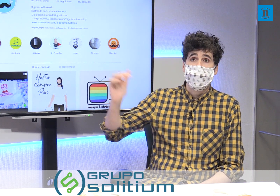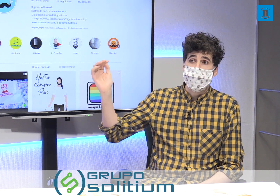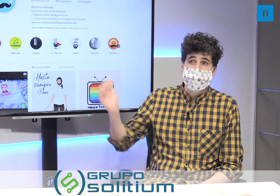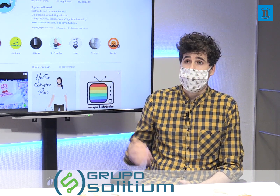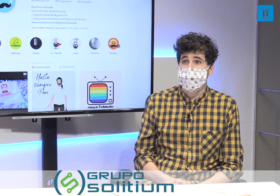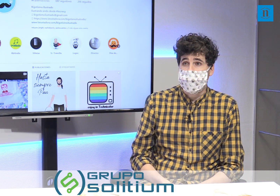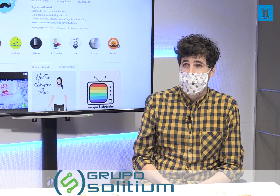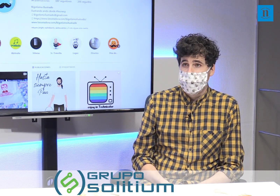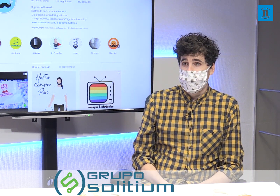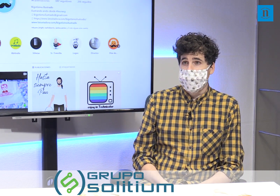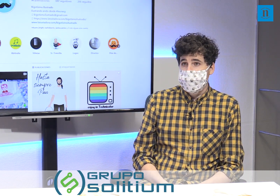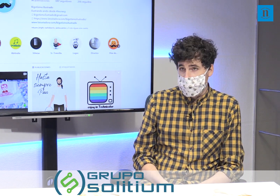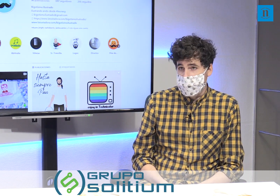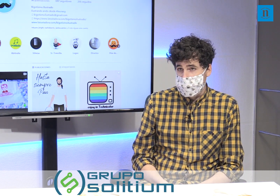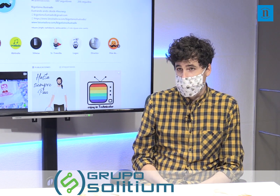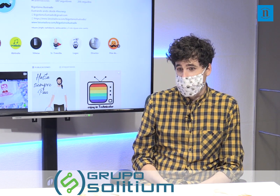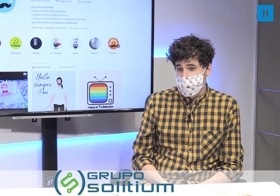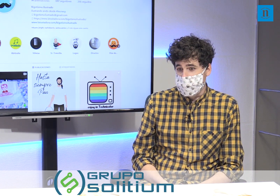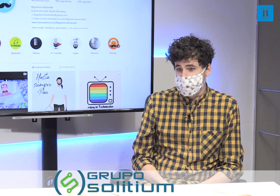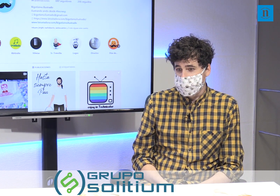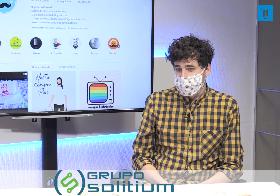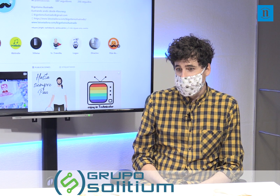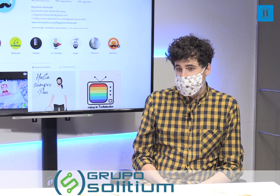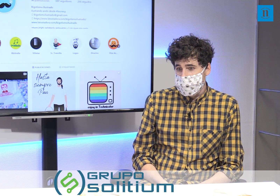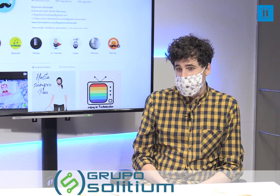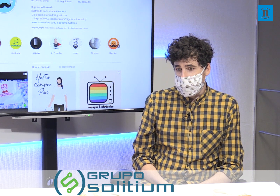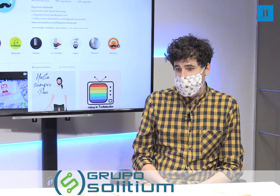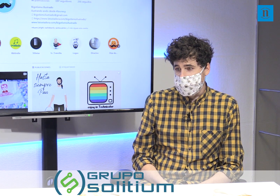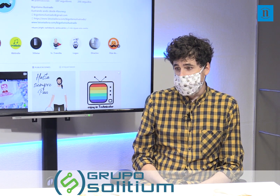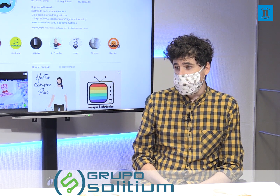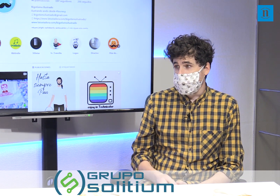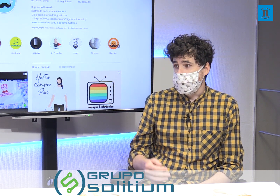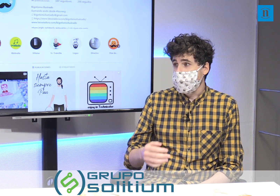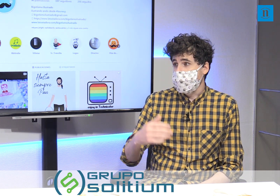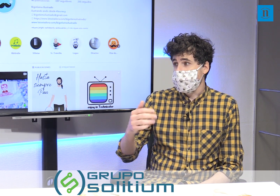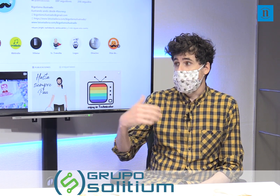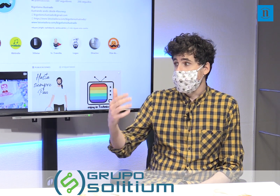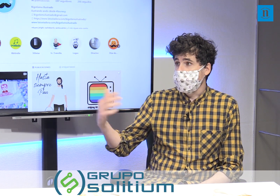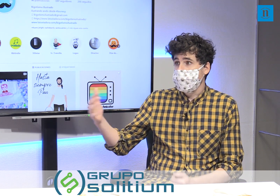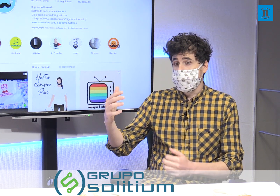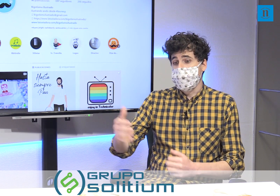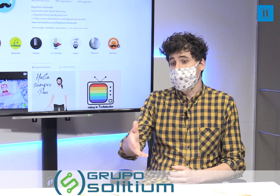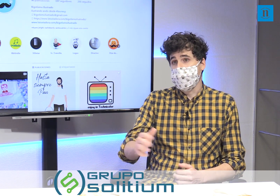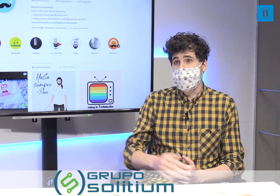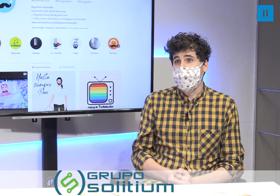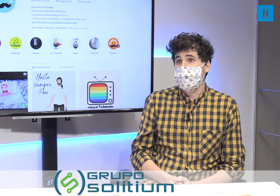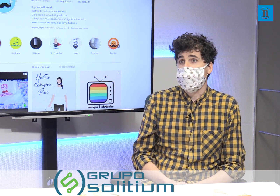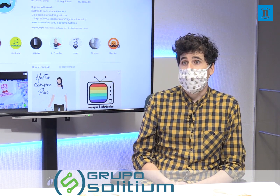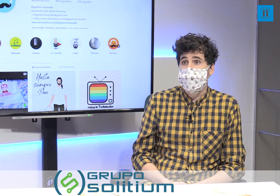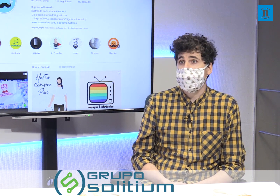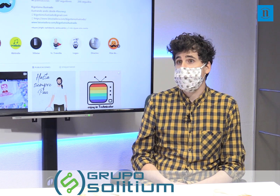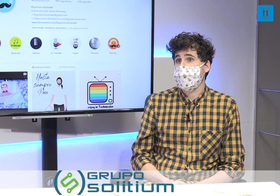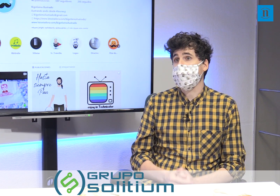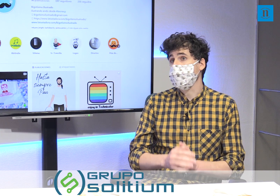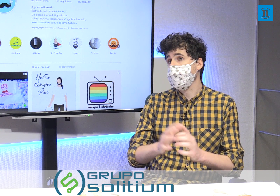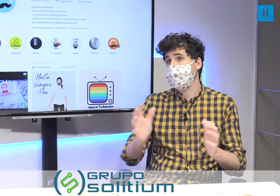incremento brutal de los pedidos pues yo creo que ya se ha movido por twitter por ahí la imagen de